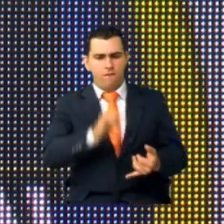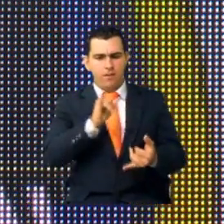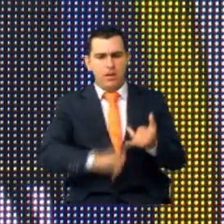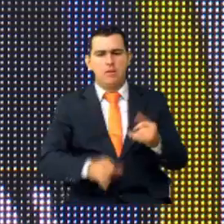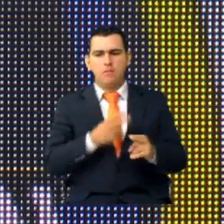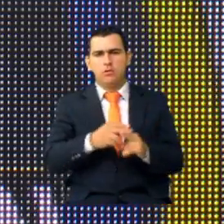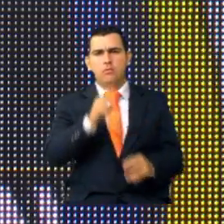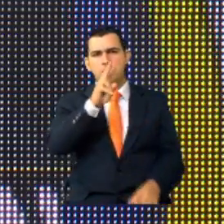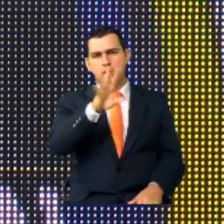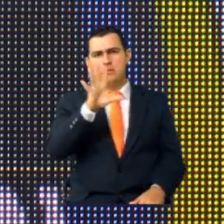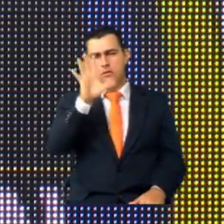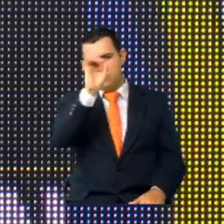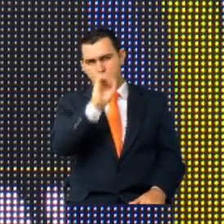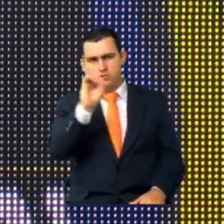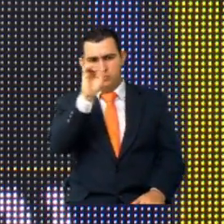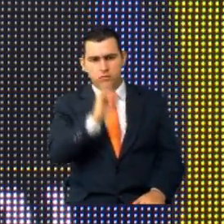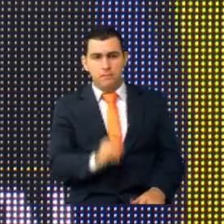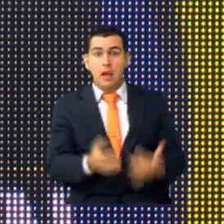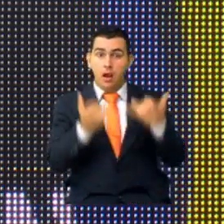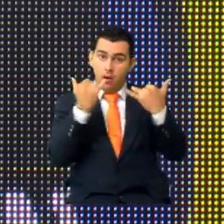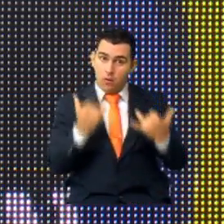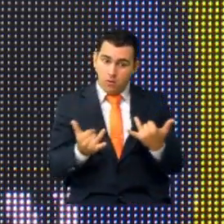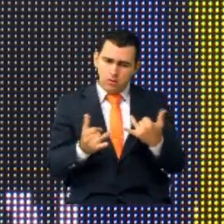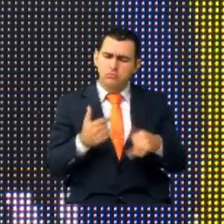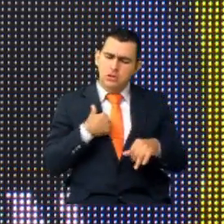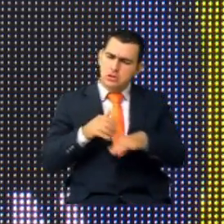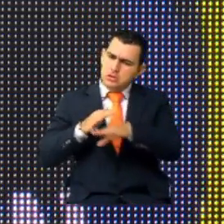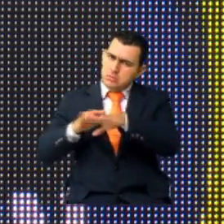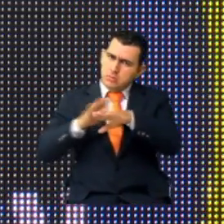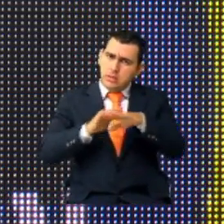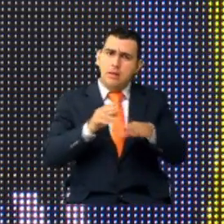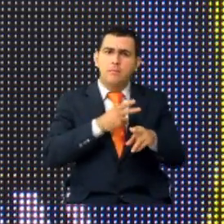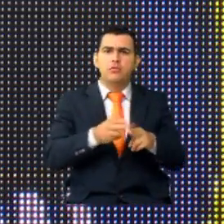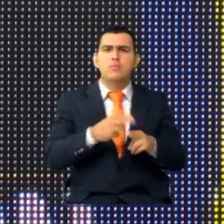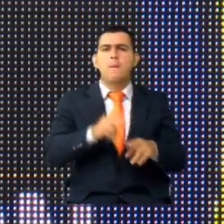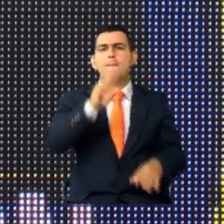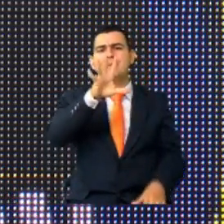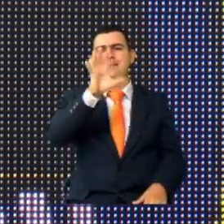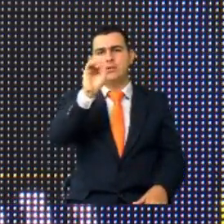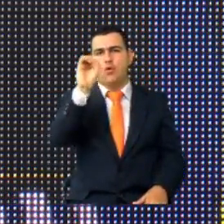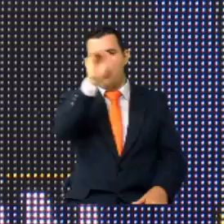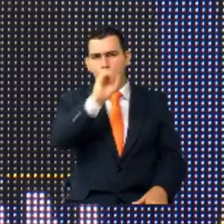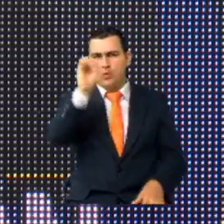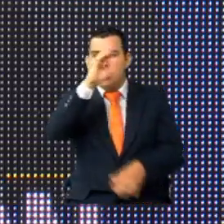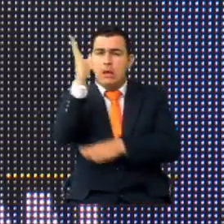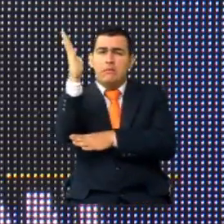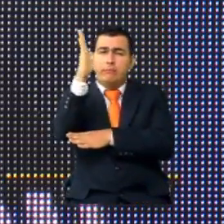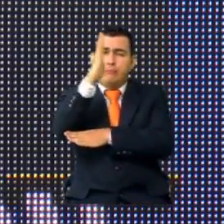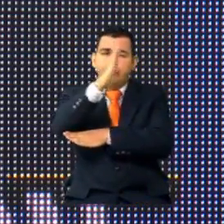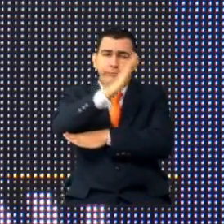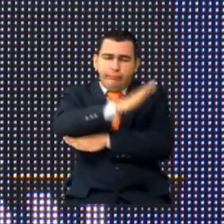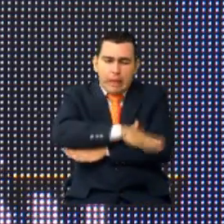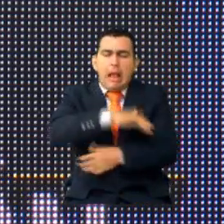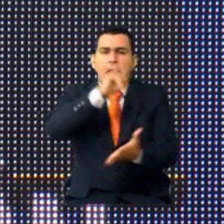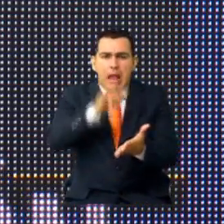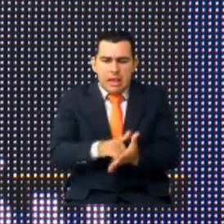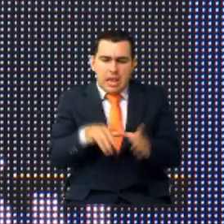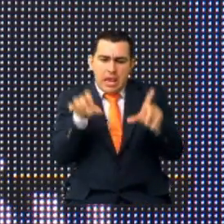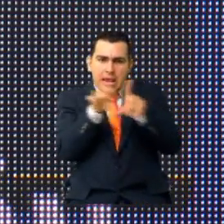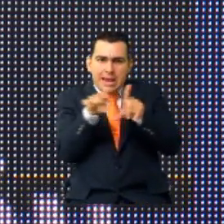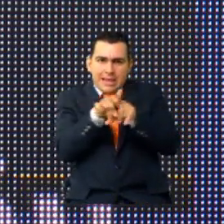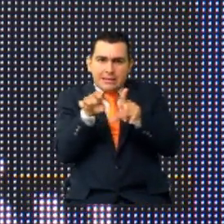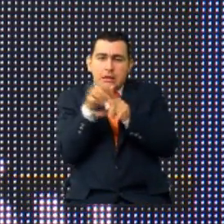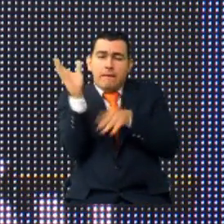de octubre. Los invitamos a que no se pierdan este domingo 25 de octubre todo el cubrimiento que haremos desde Enlace Televisión de la